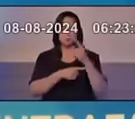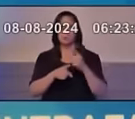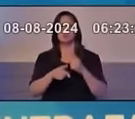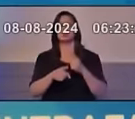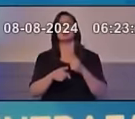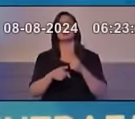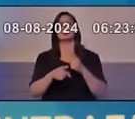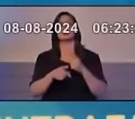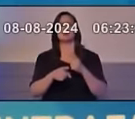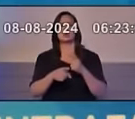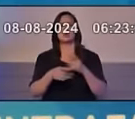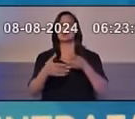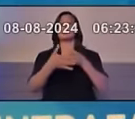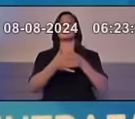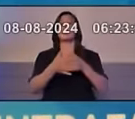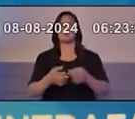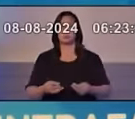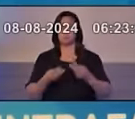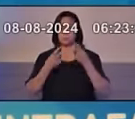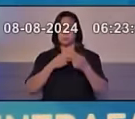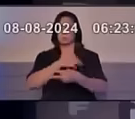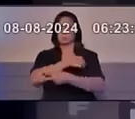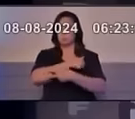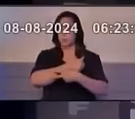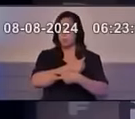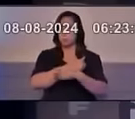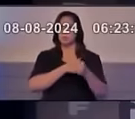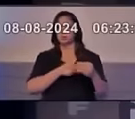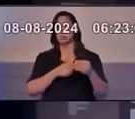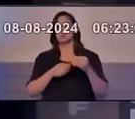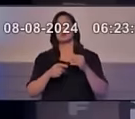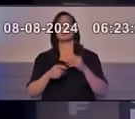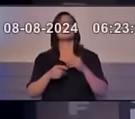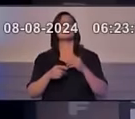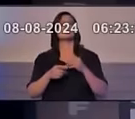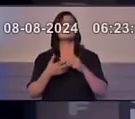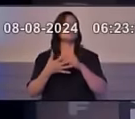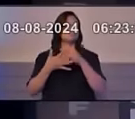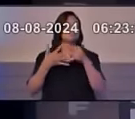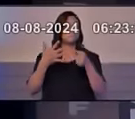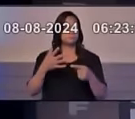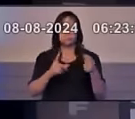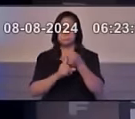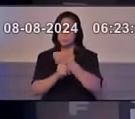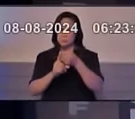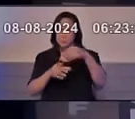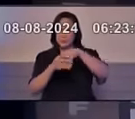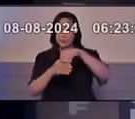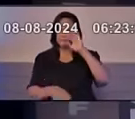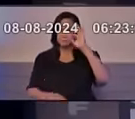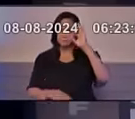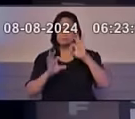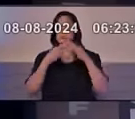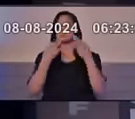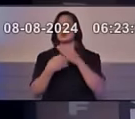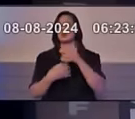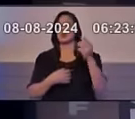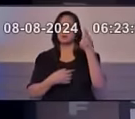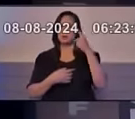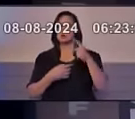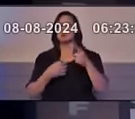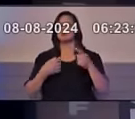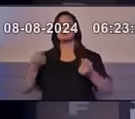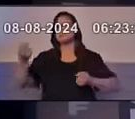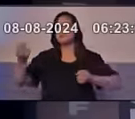esbozó todo lo que se hizo en el Ministerio de Interior y Policía en su gestión.